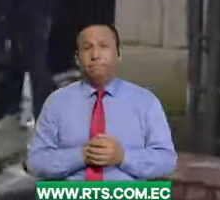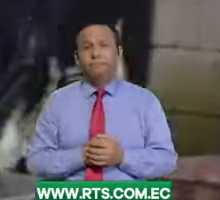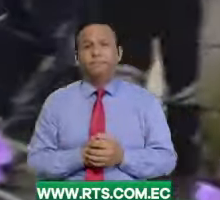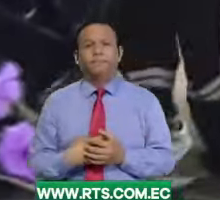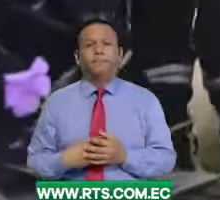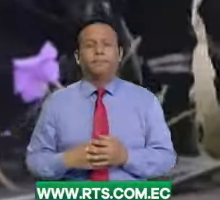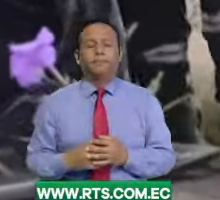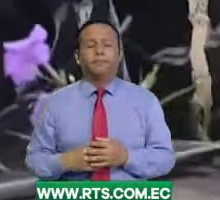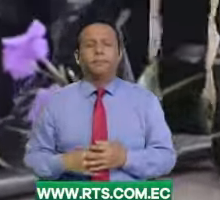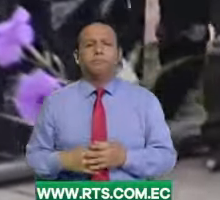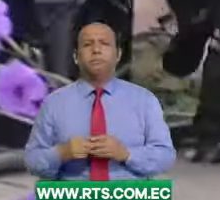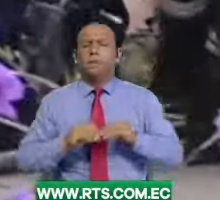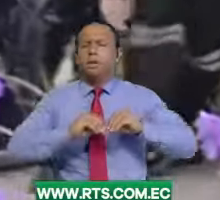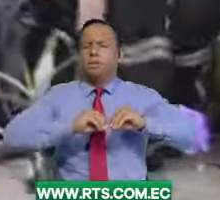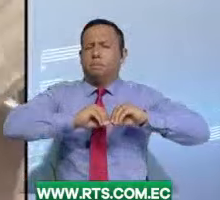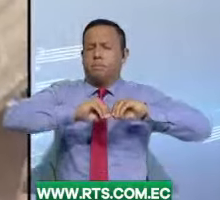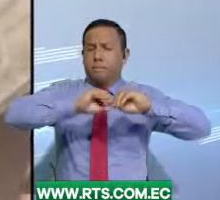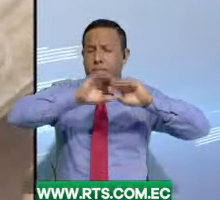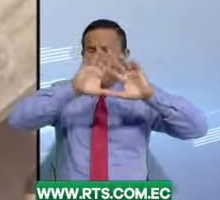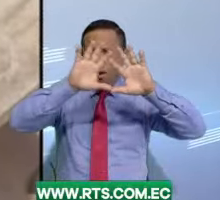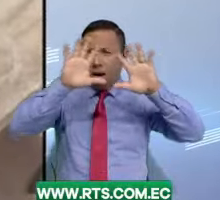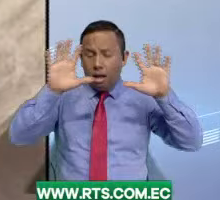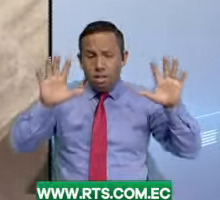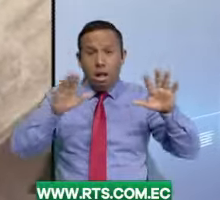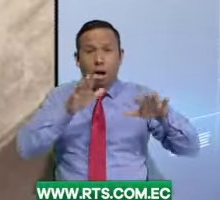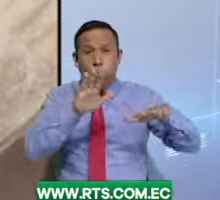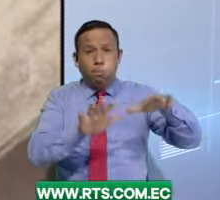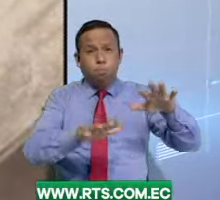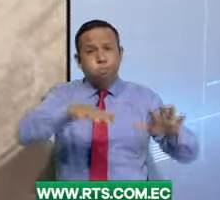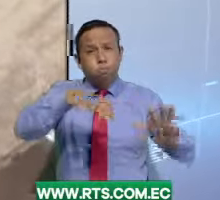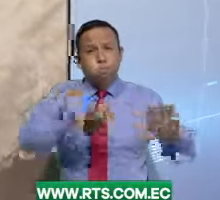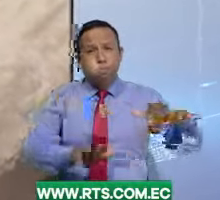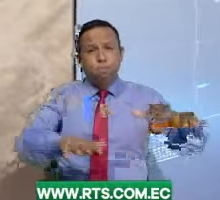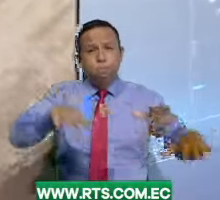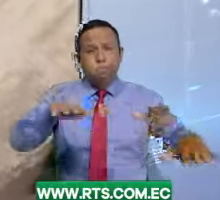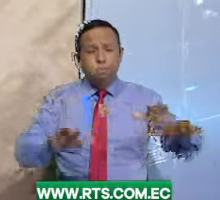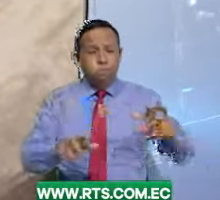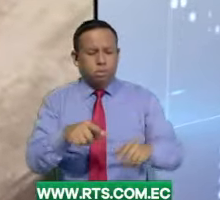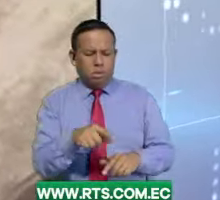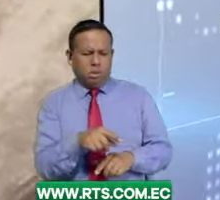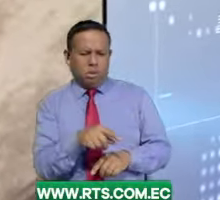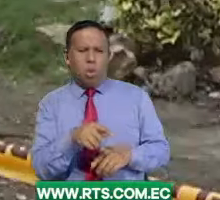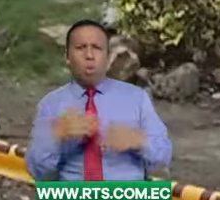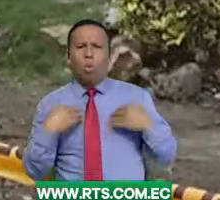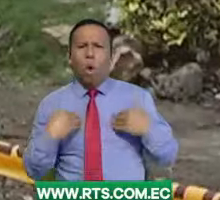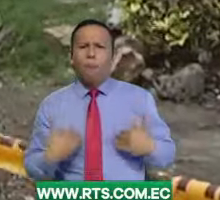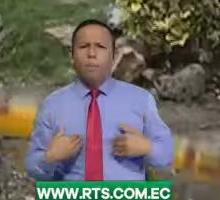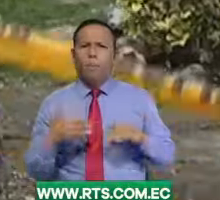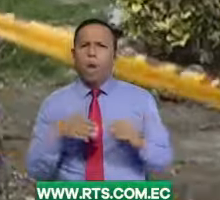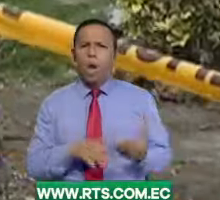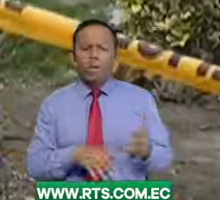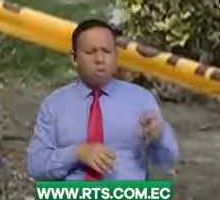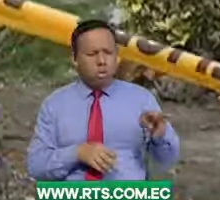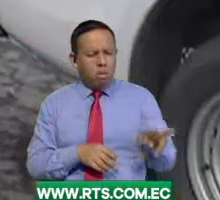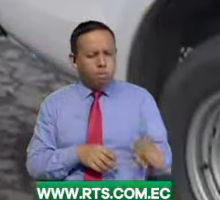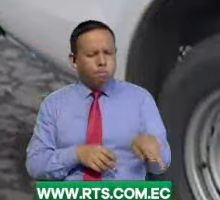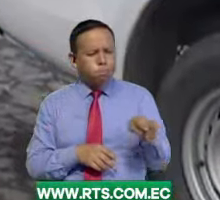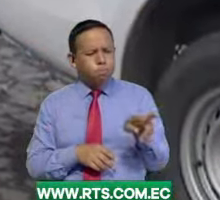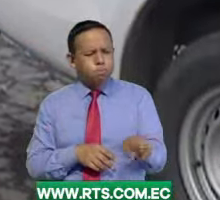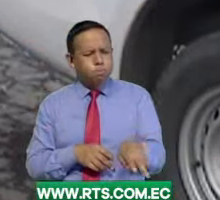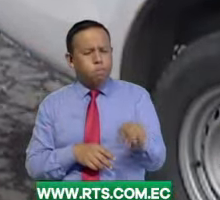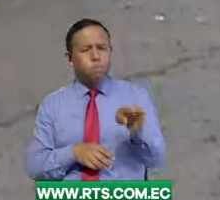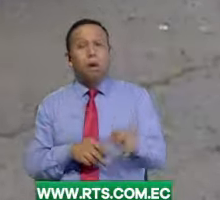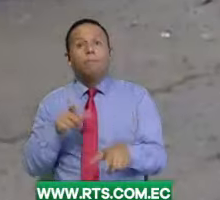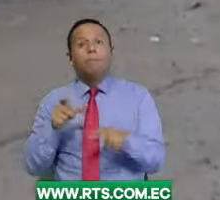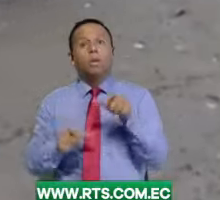Amanecía cuando el cuerpo flotaba en el estuario del suburbio y los habitantes entraron en ansiedad. Estaba